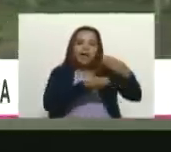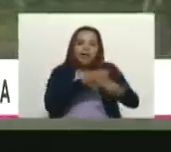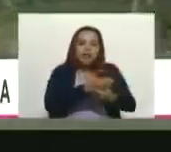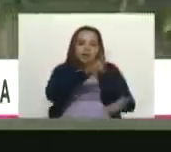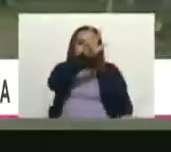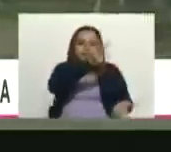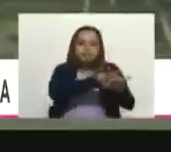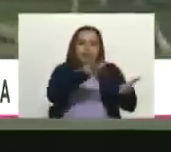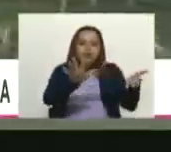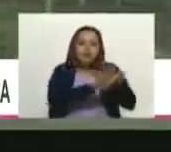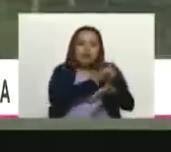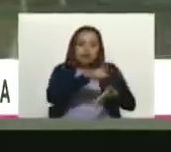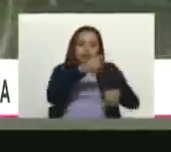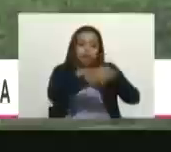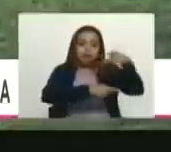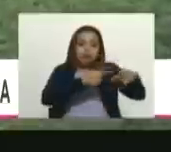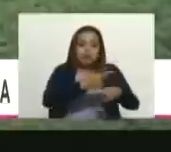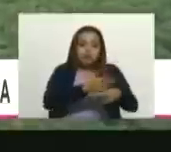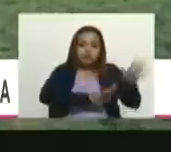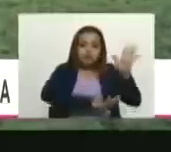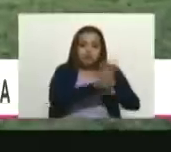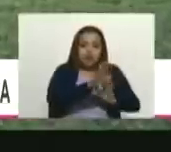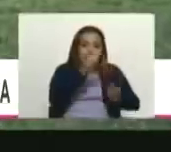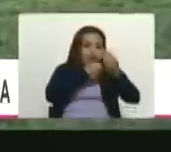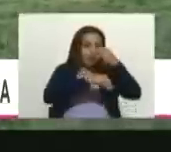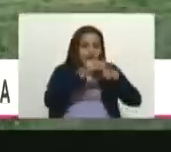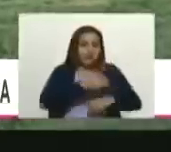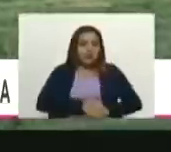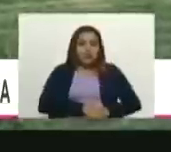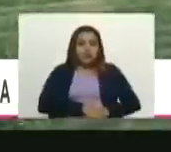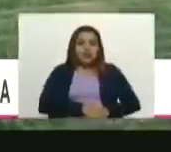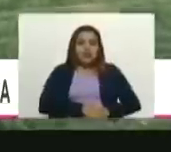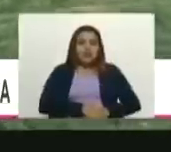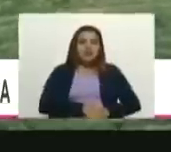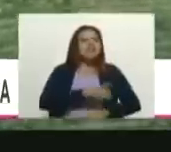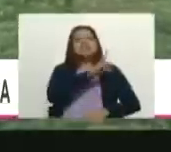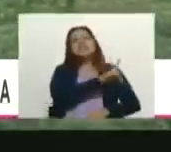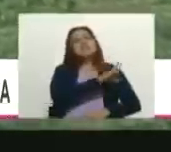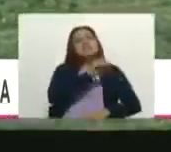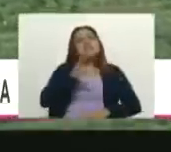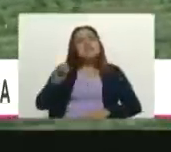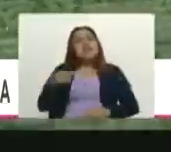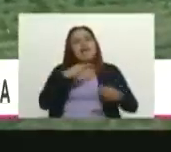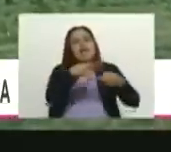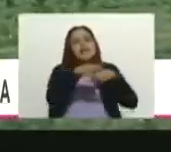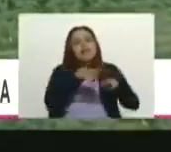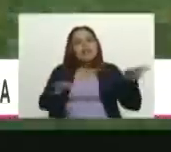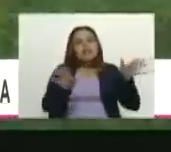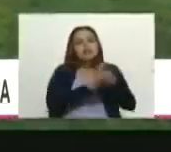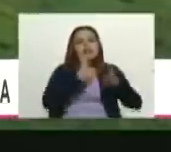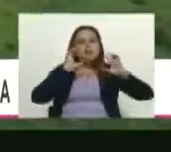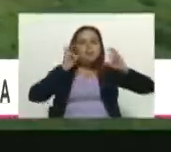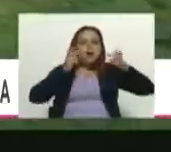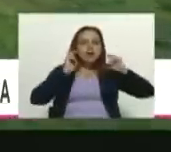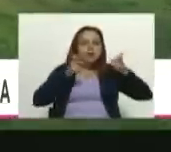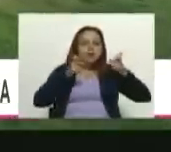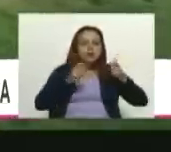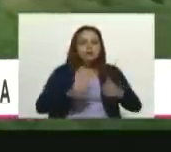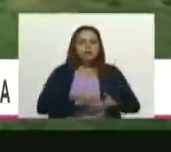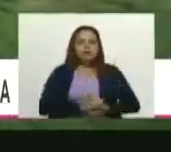certificar lo que vamos a producir en este tridente en 100 hectáreas de maíz.